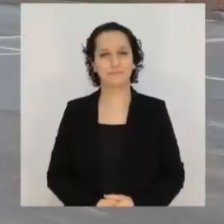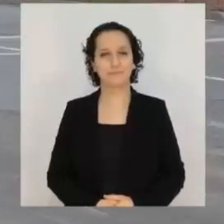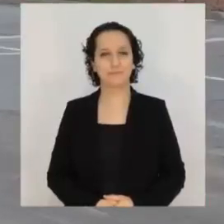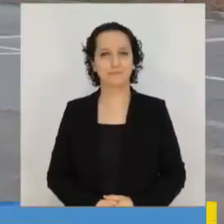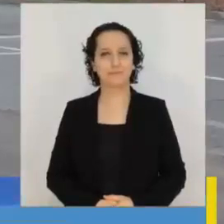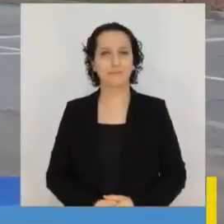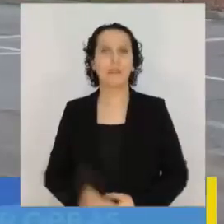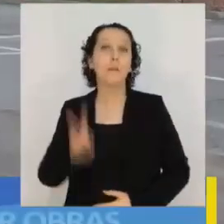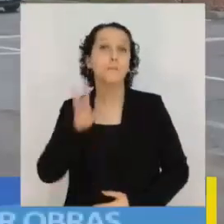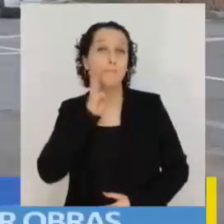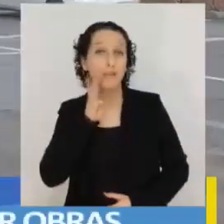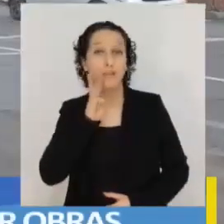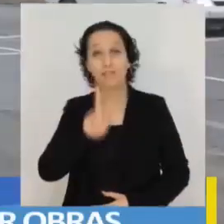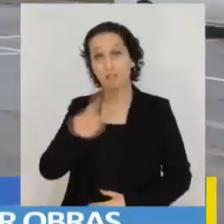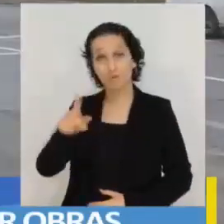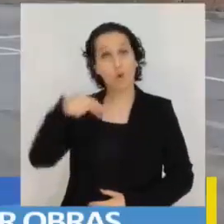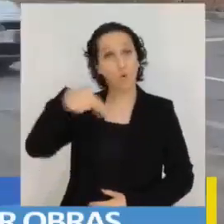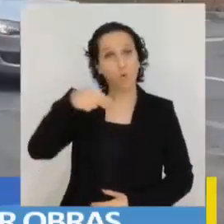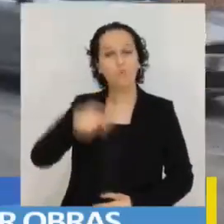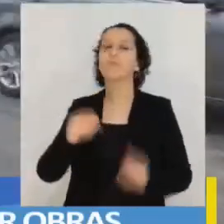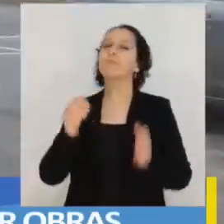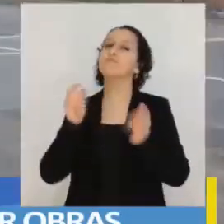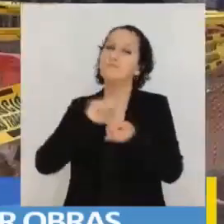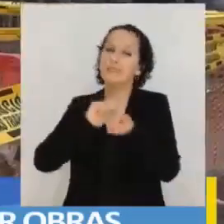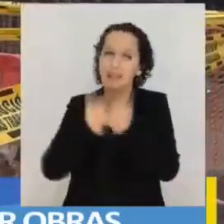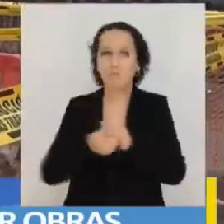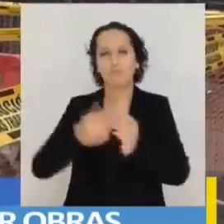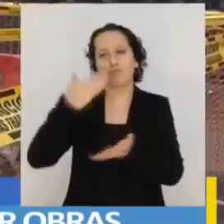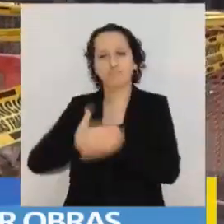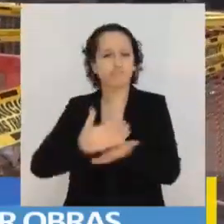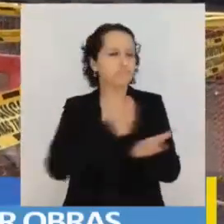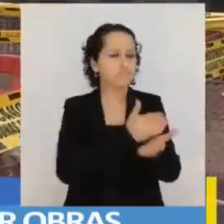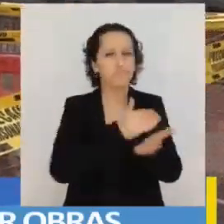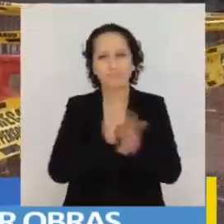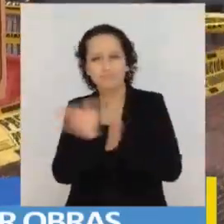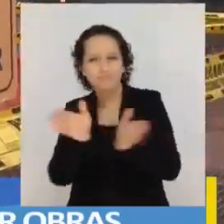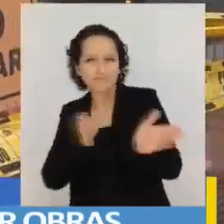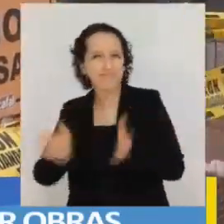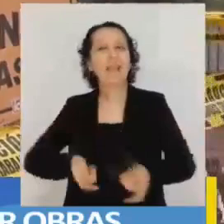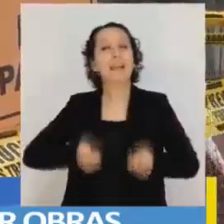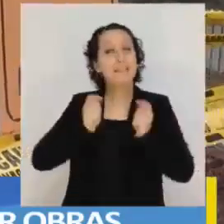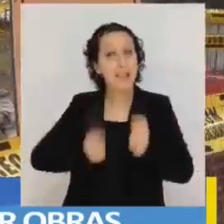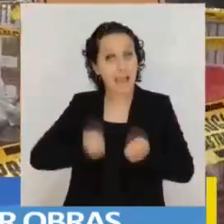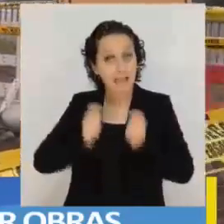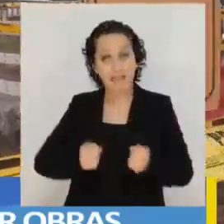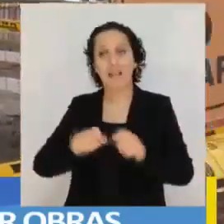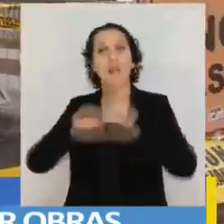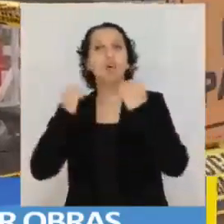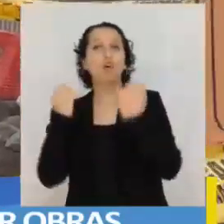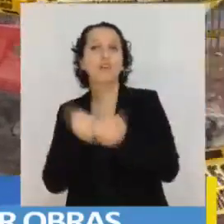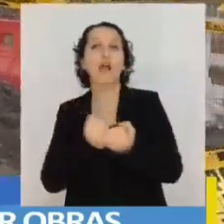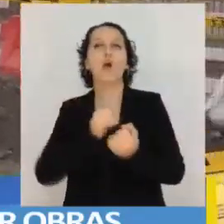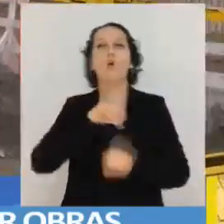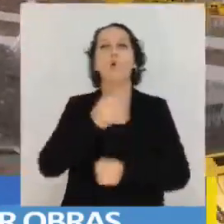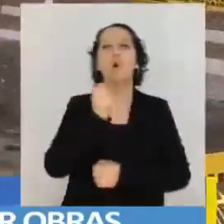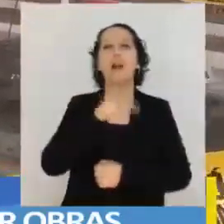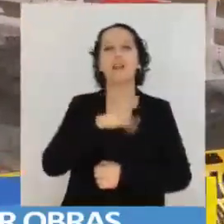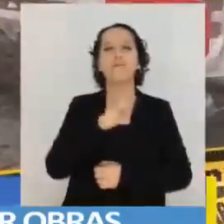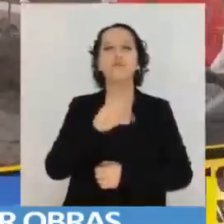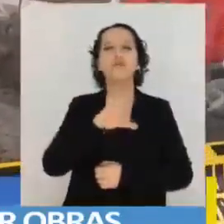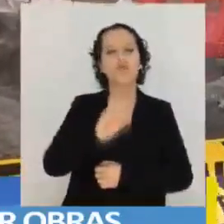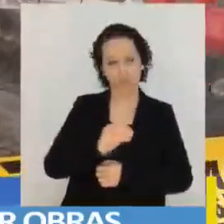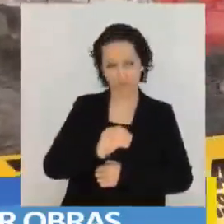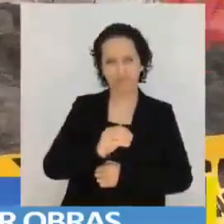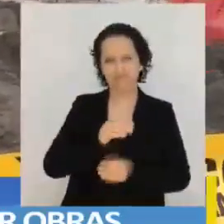Este miércoles 21 de junio cambió la forma de desplazarse por el sector Los Carrera, Collao, Juan Bosco. Esto tras